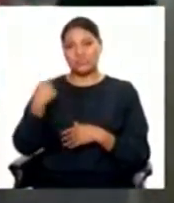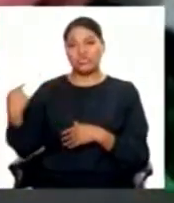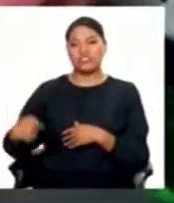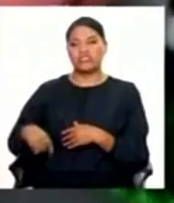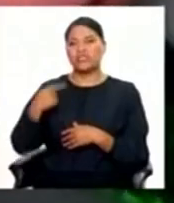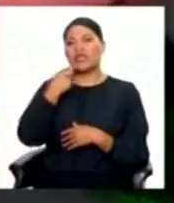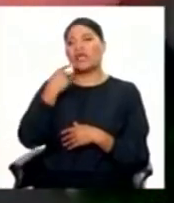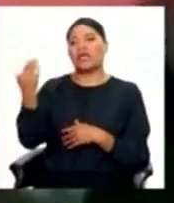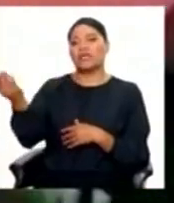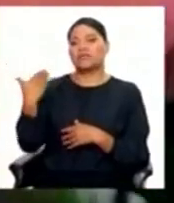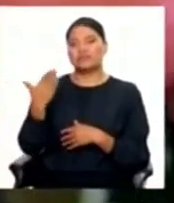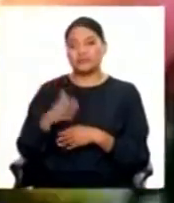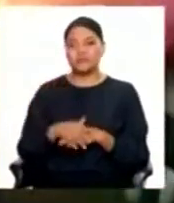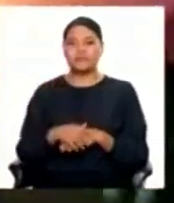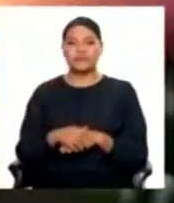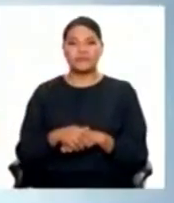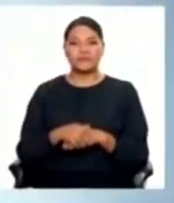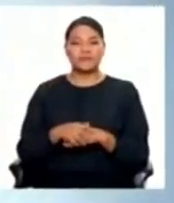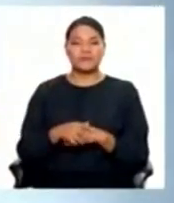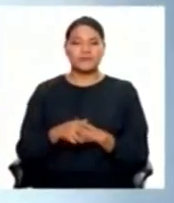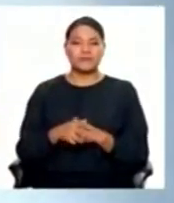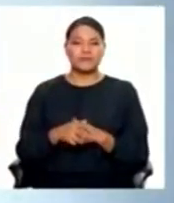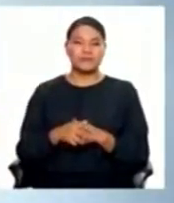ciudadana china al respecto. Daba una cara y